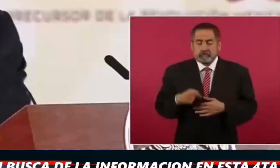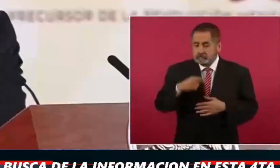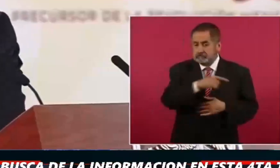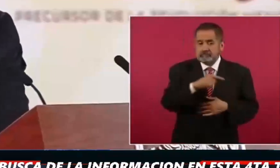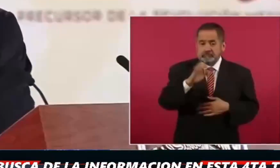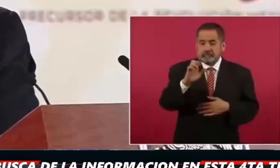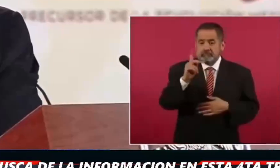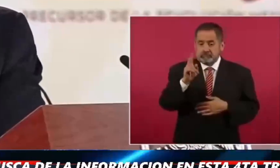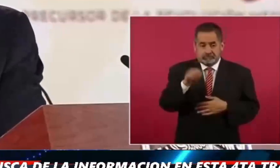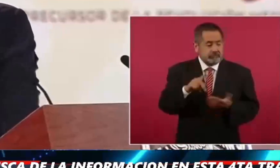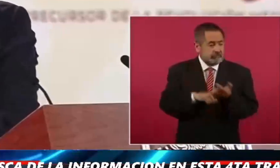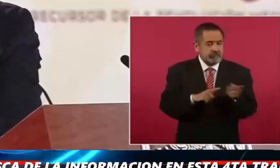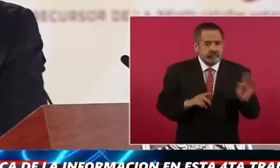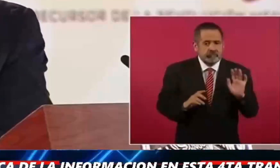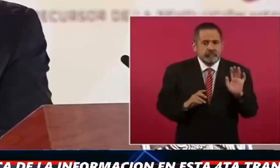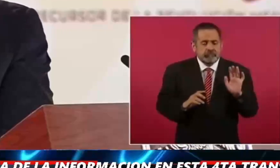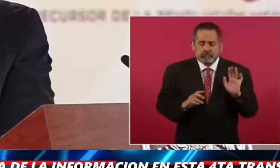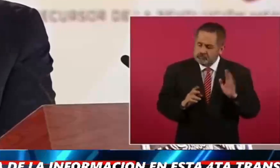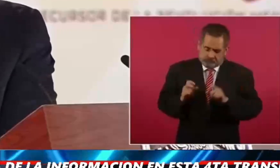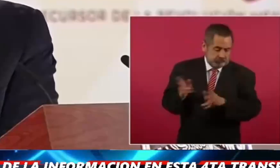impidió el que yo